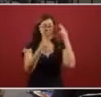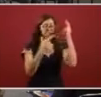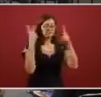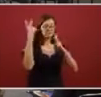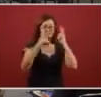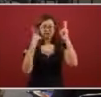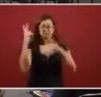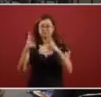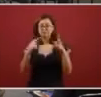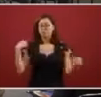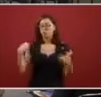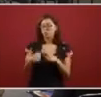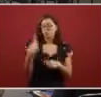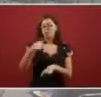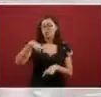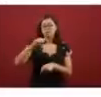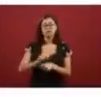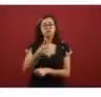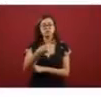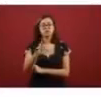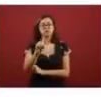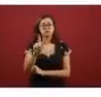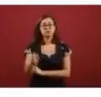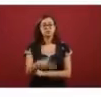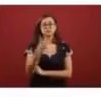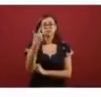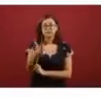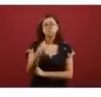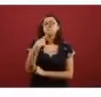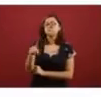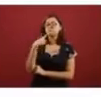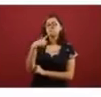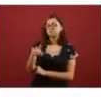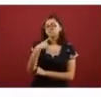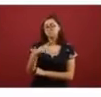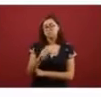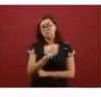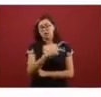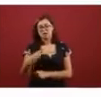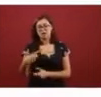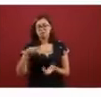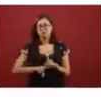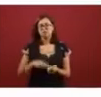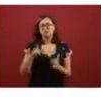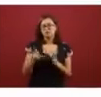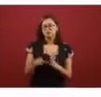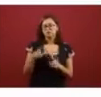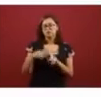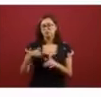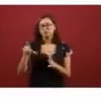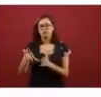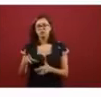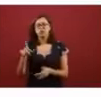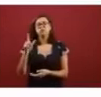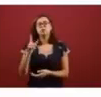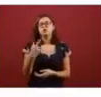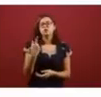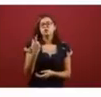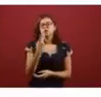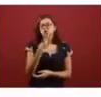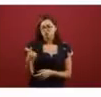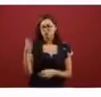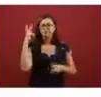278 quejas por medio de la app de Litro por Litro. realizamos 202 visitas, algunas de las